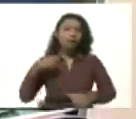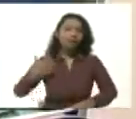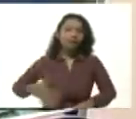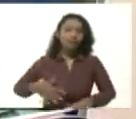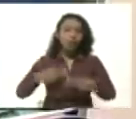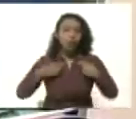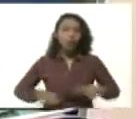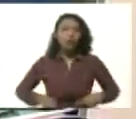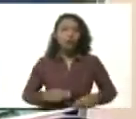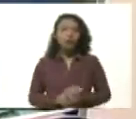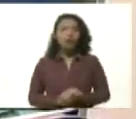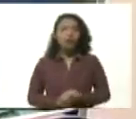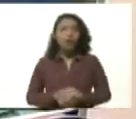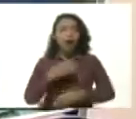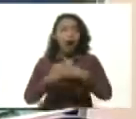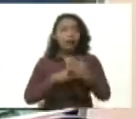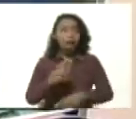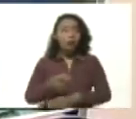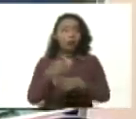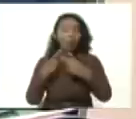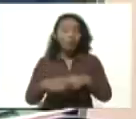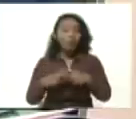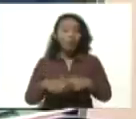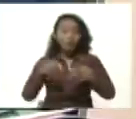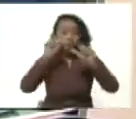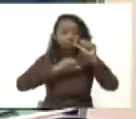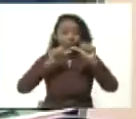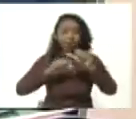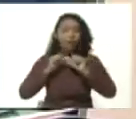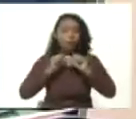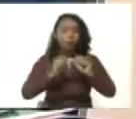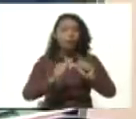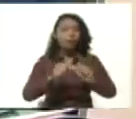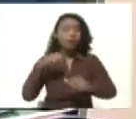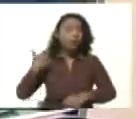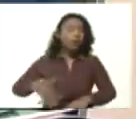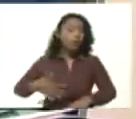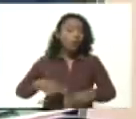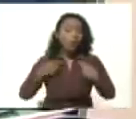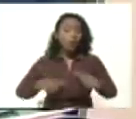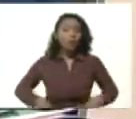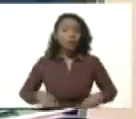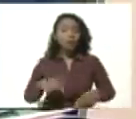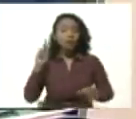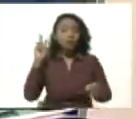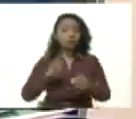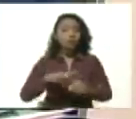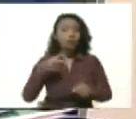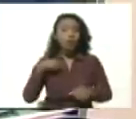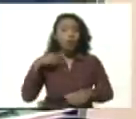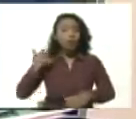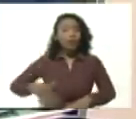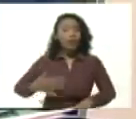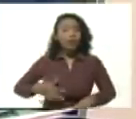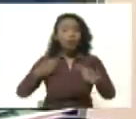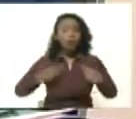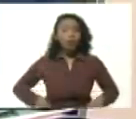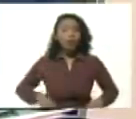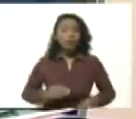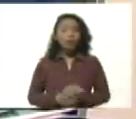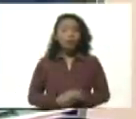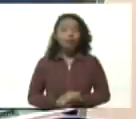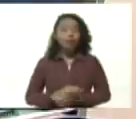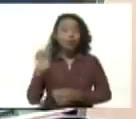humanos, haciendo talleres constantes, haciendo una revisión constante de los derechos humanos y allá violándose los derechos humanos de